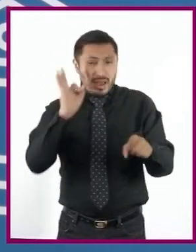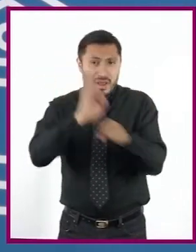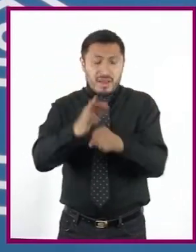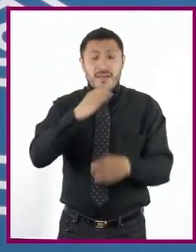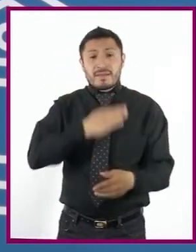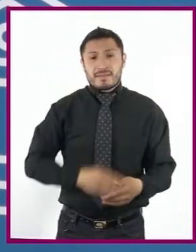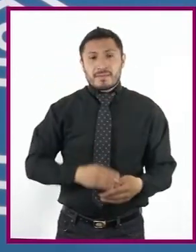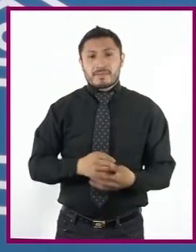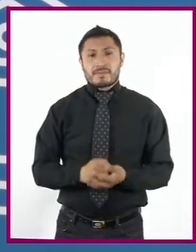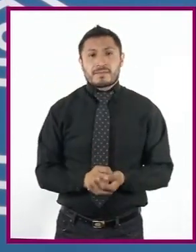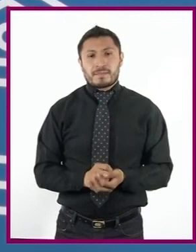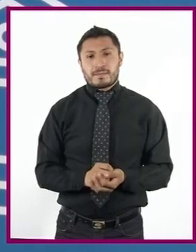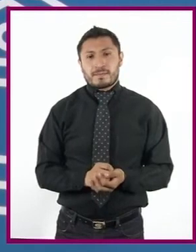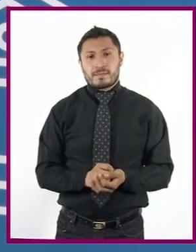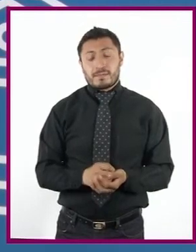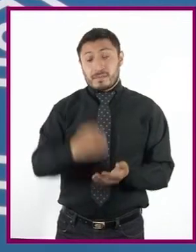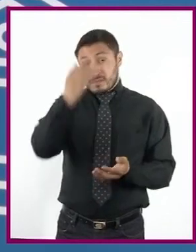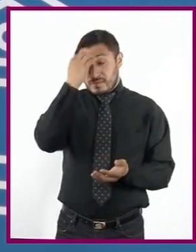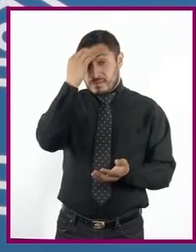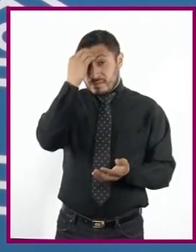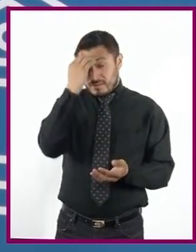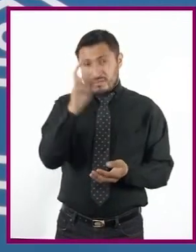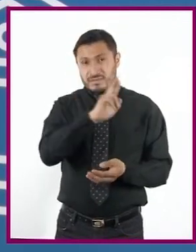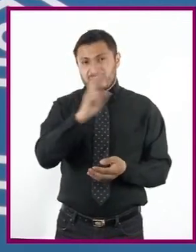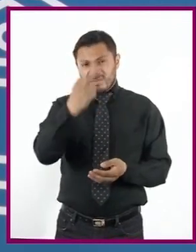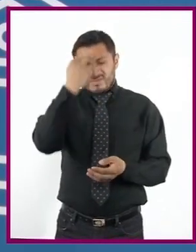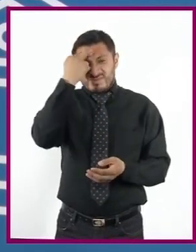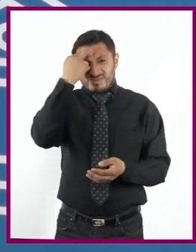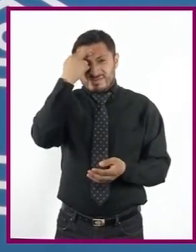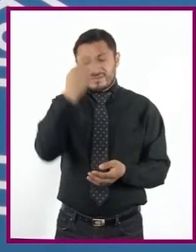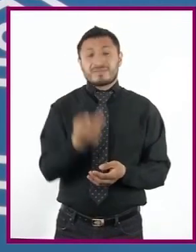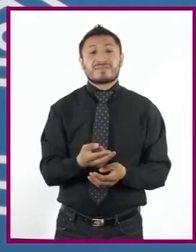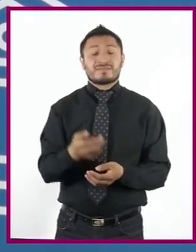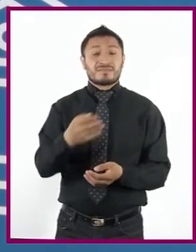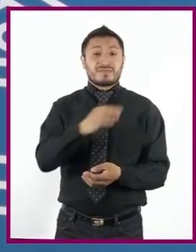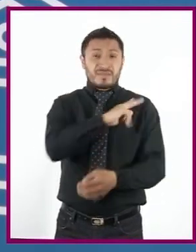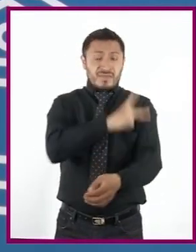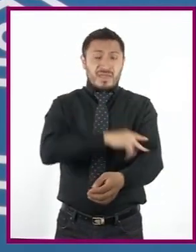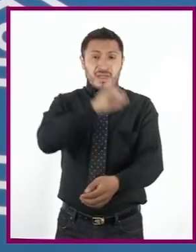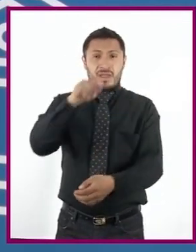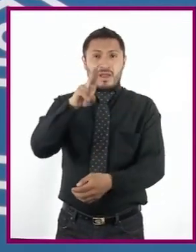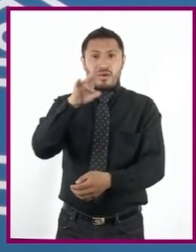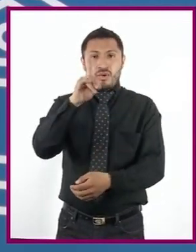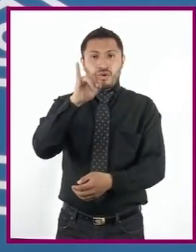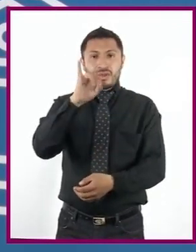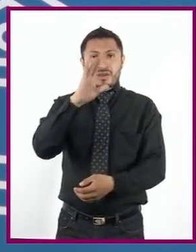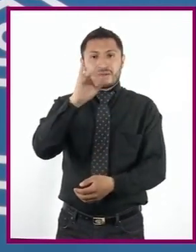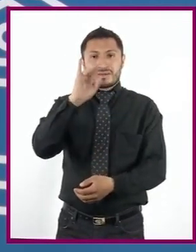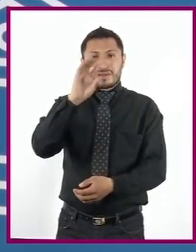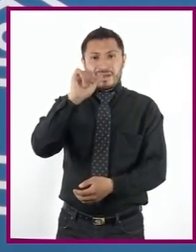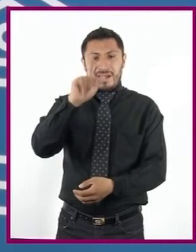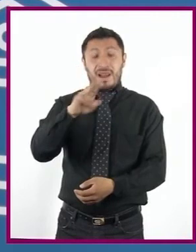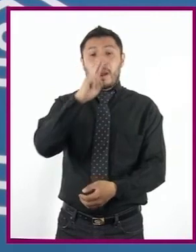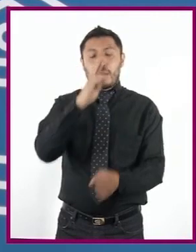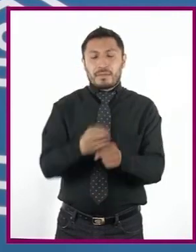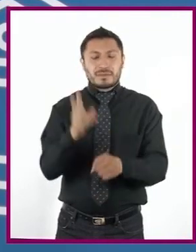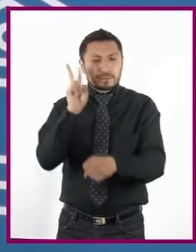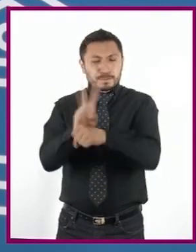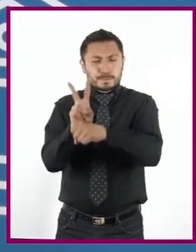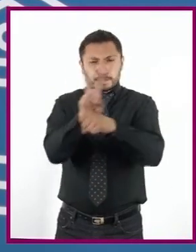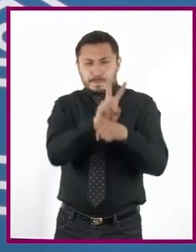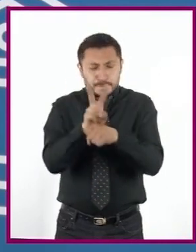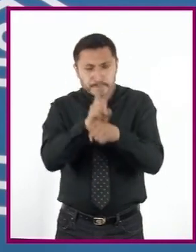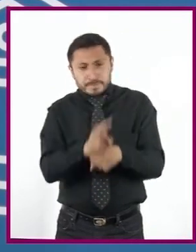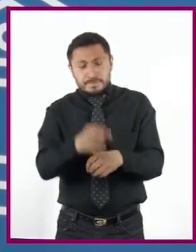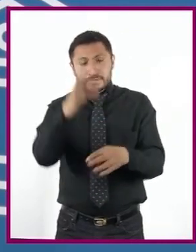la justicia. Conocimos y recordamos que el Poder Judicial es quien se encarga de vigilar el